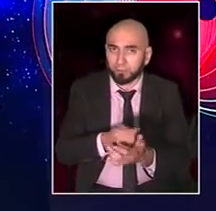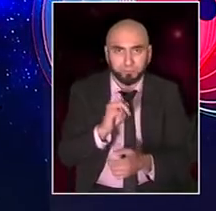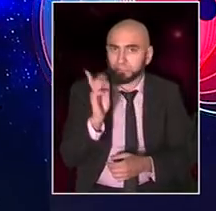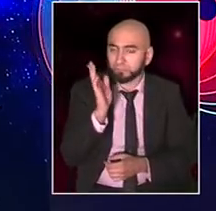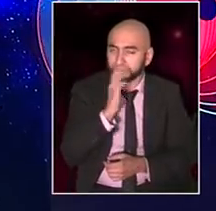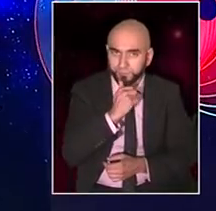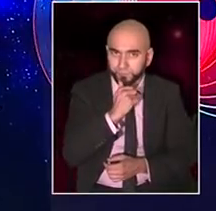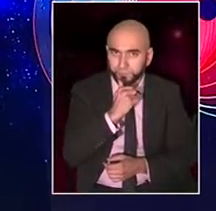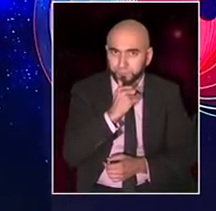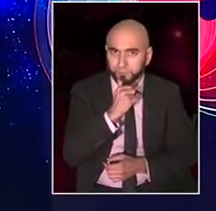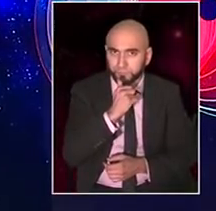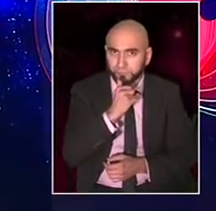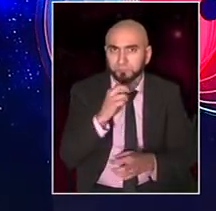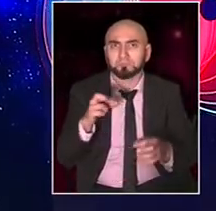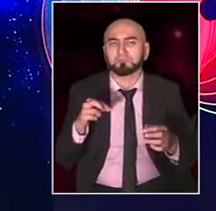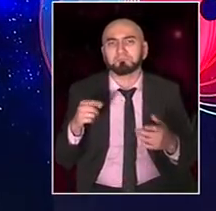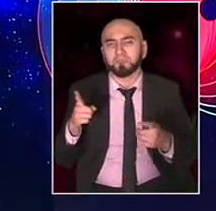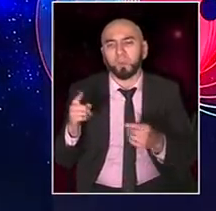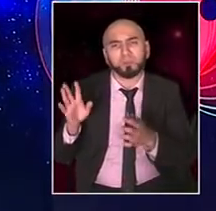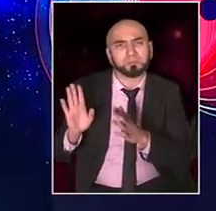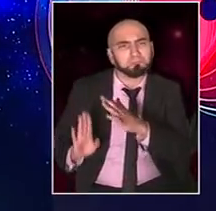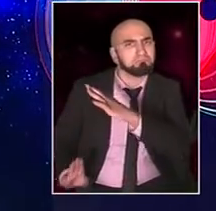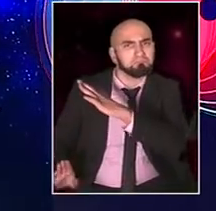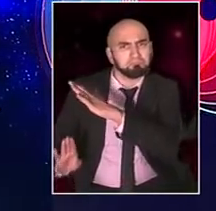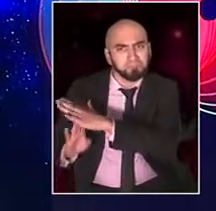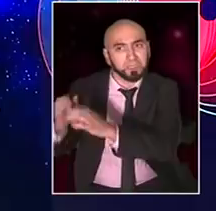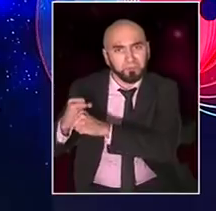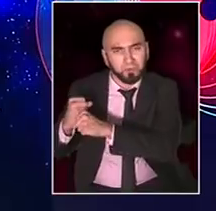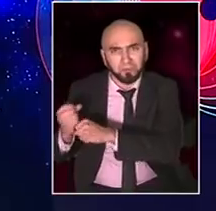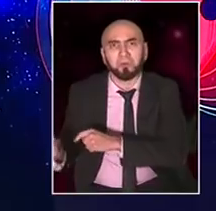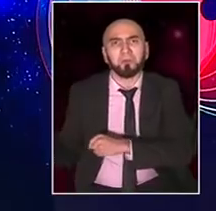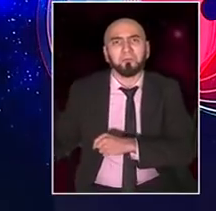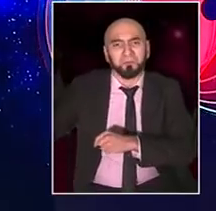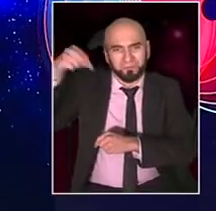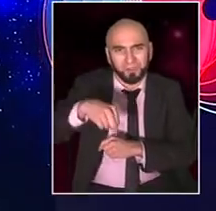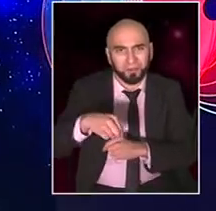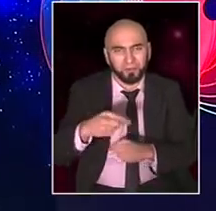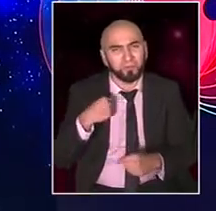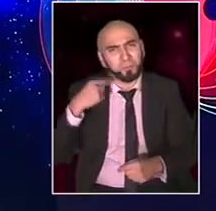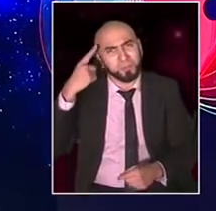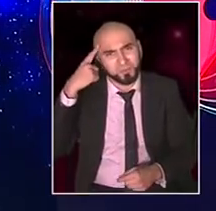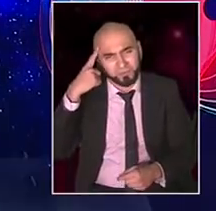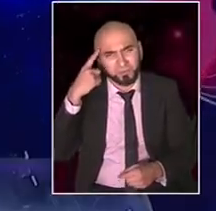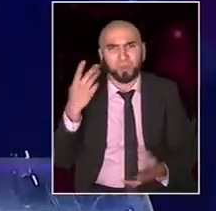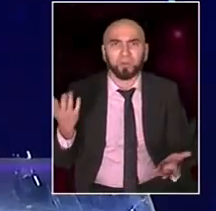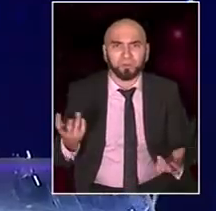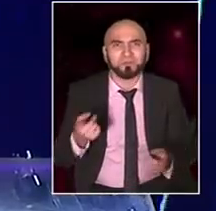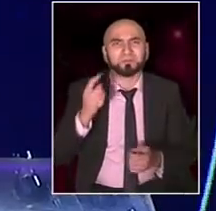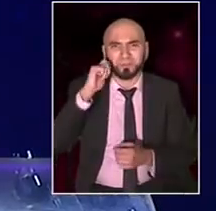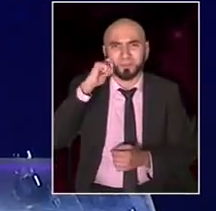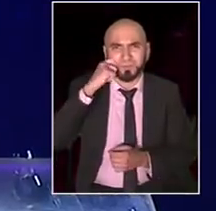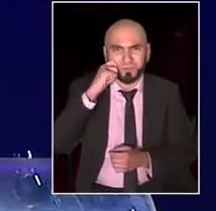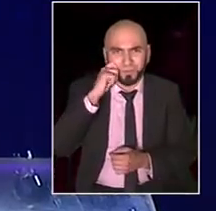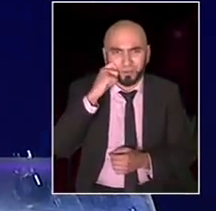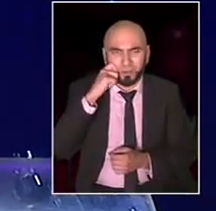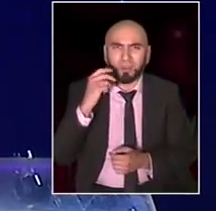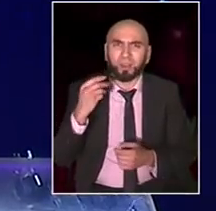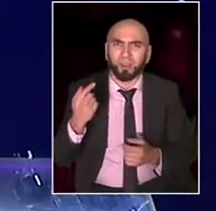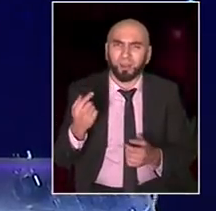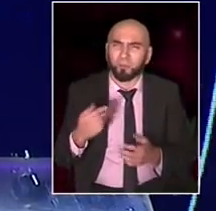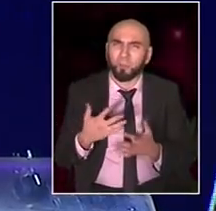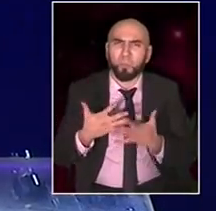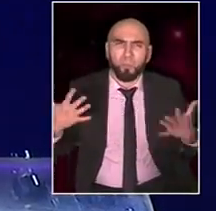y dejar sus agendas y venir a un encuentro como este. Yo creo que realmente habla de algo que yo creo que es